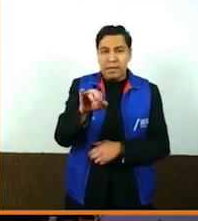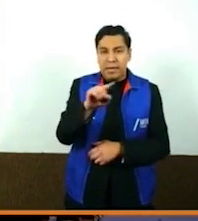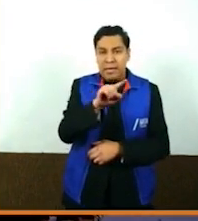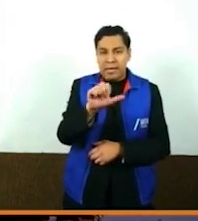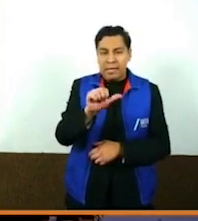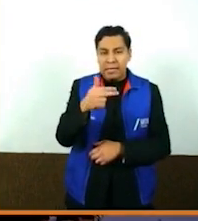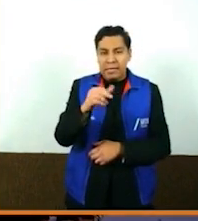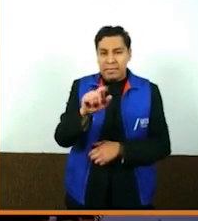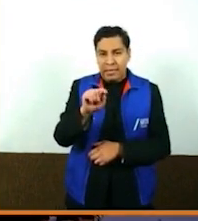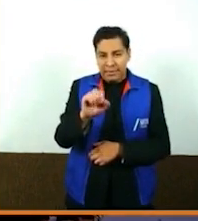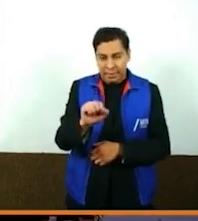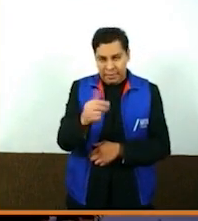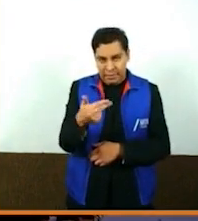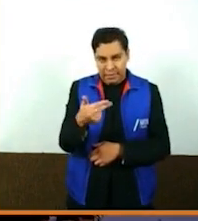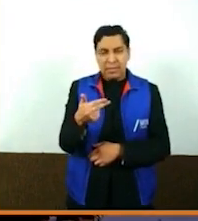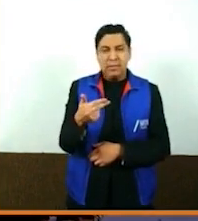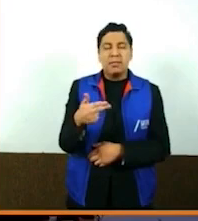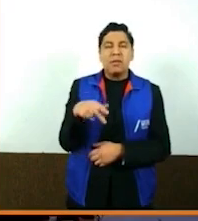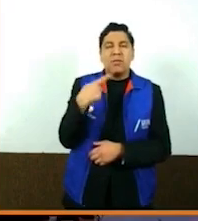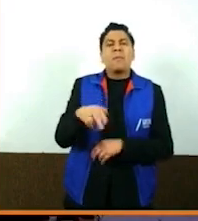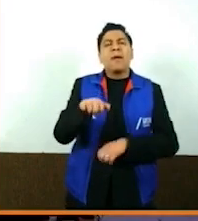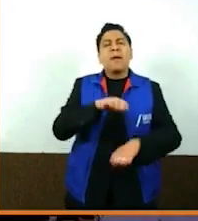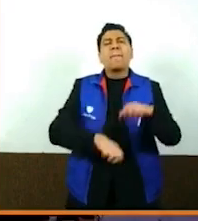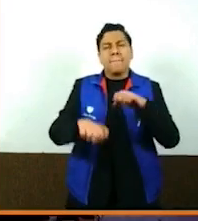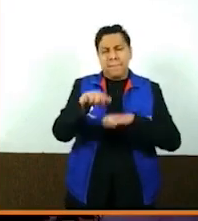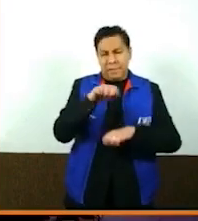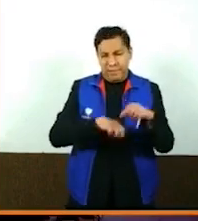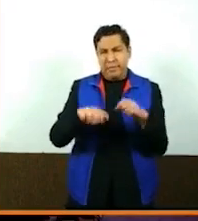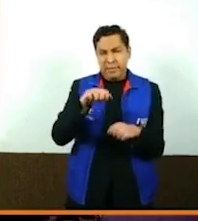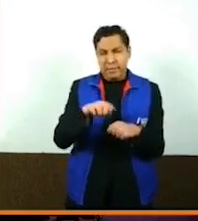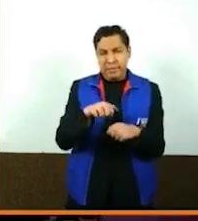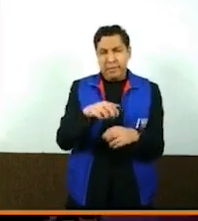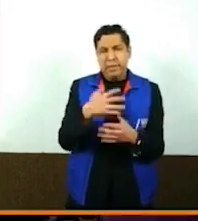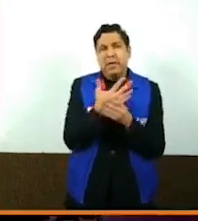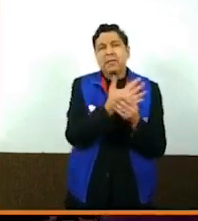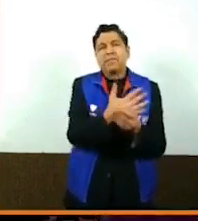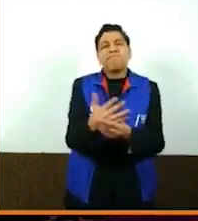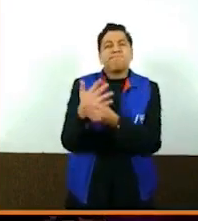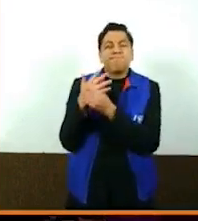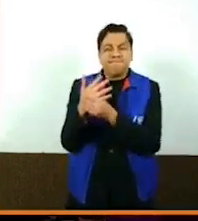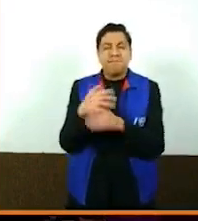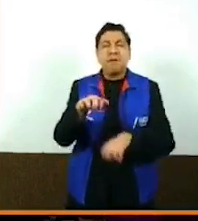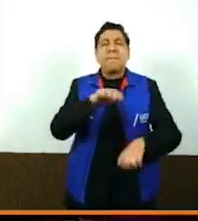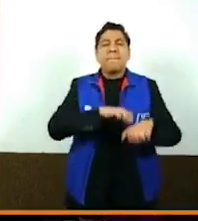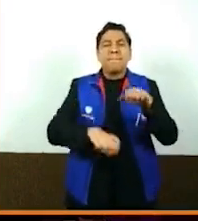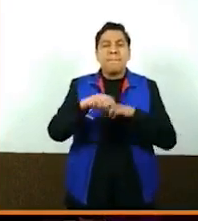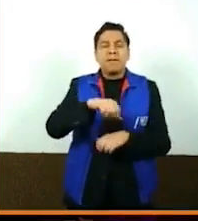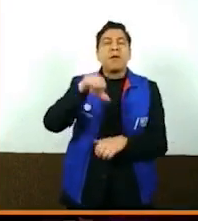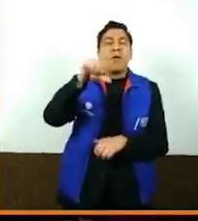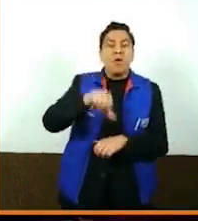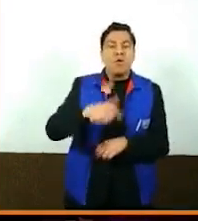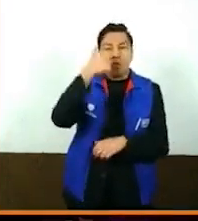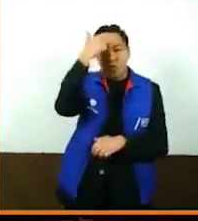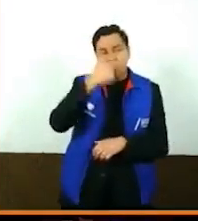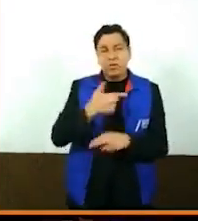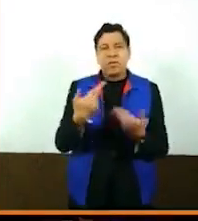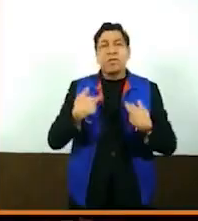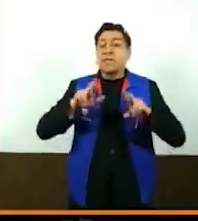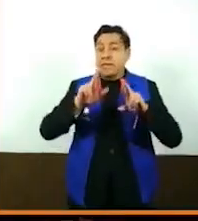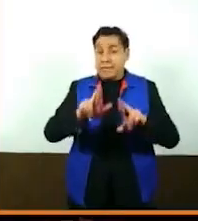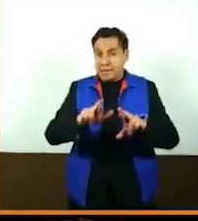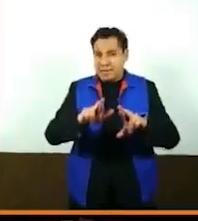Rodríguez, de Impulsora Su Carrera Trópico, nos brinde su mensaje a nombre de las empresas de esta noche. Como testigo de